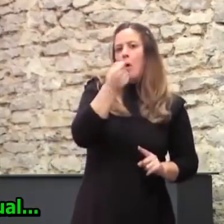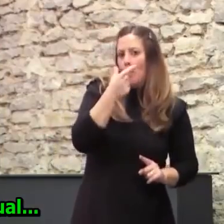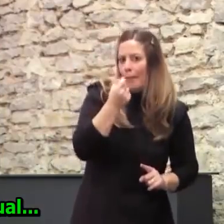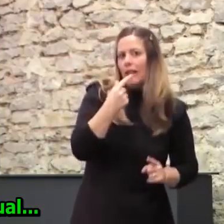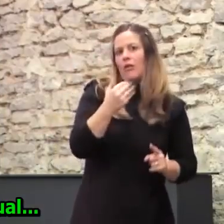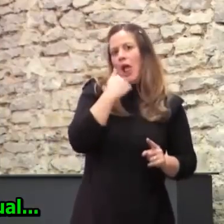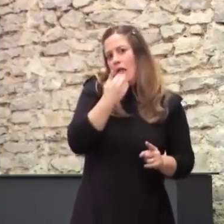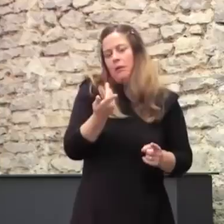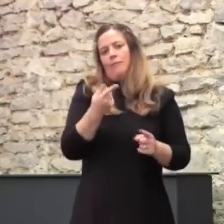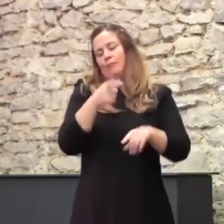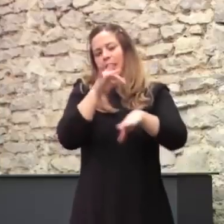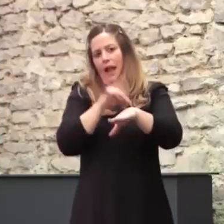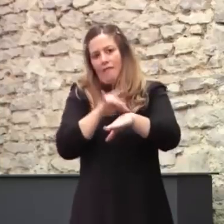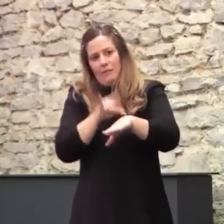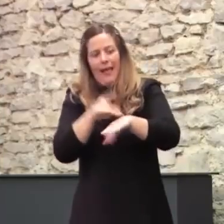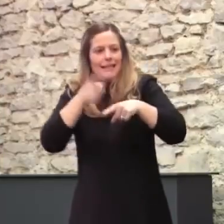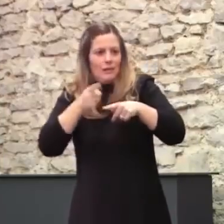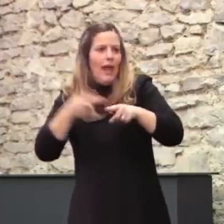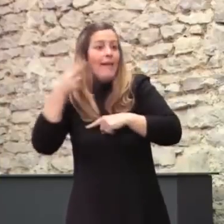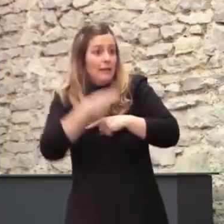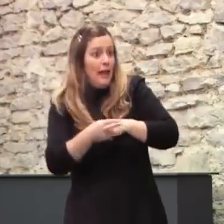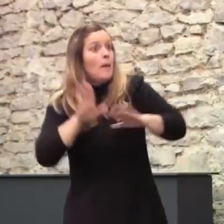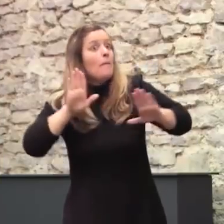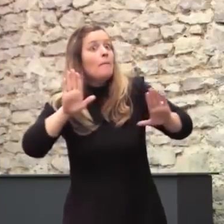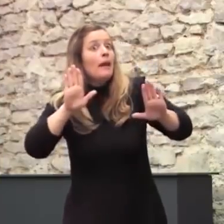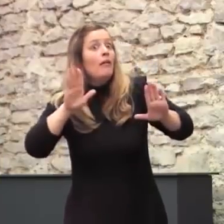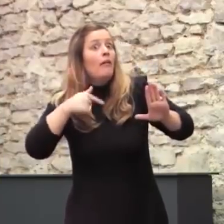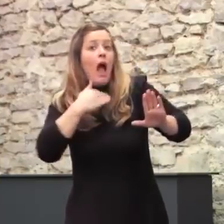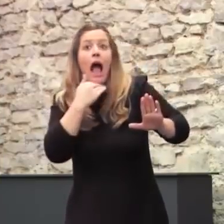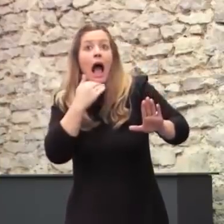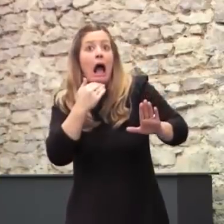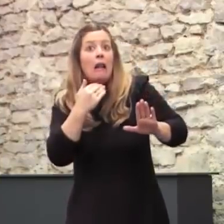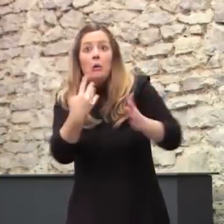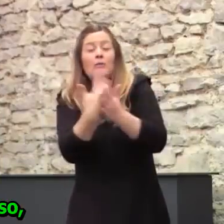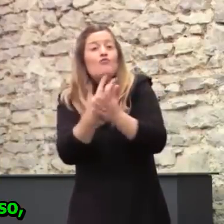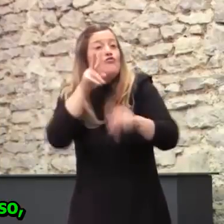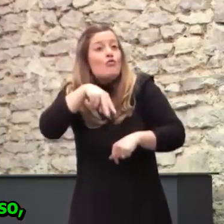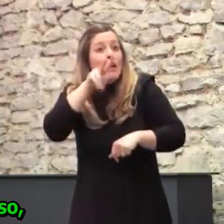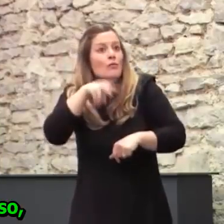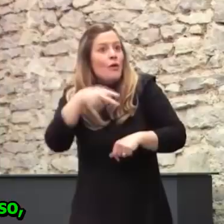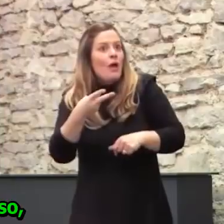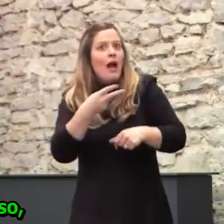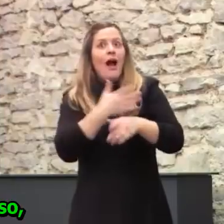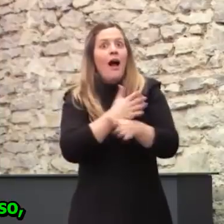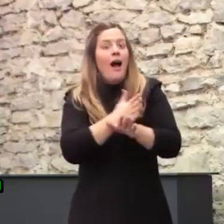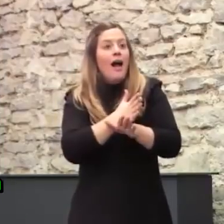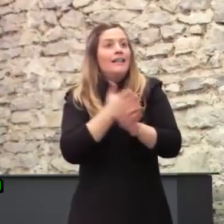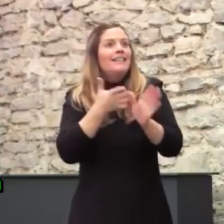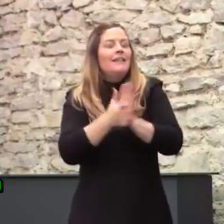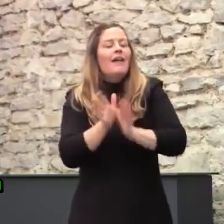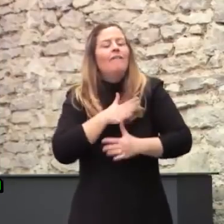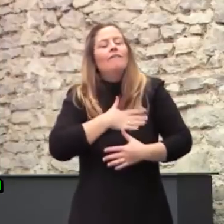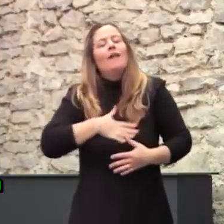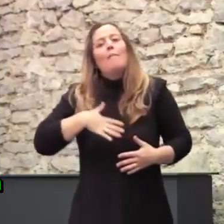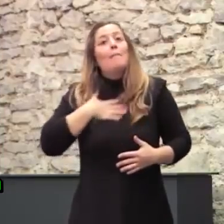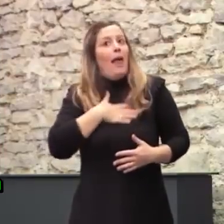de transmisión sexual, ¿vale? Pero nunca me hablaron del placer que es hacer el amor. Siempre pensé que era una cosa horrorosa, ¿no? Que te